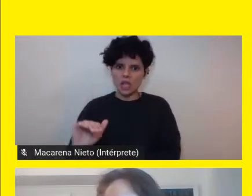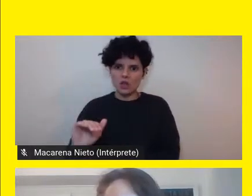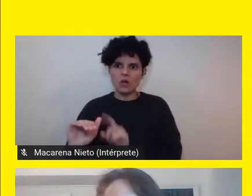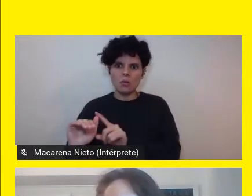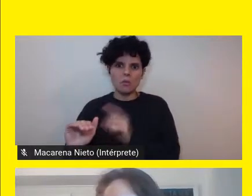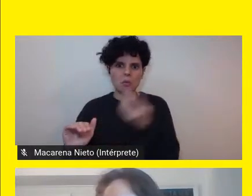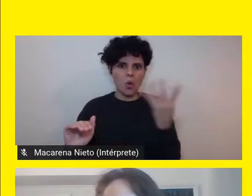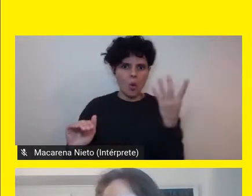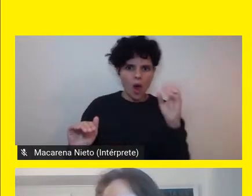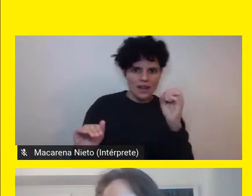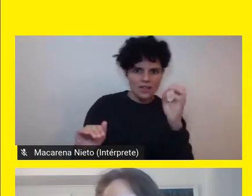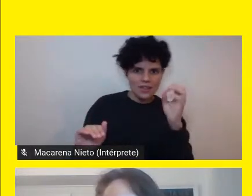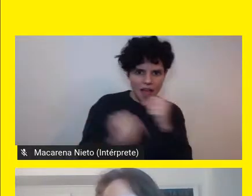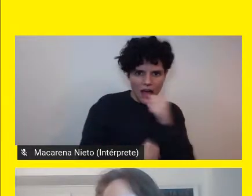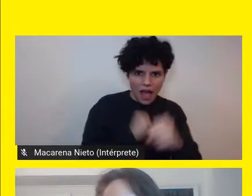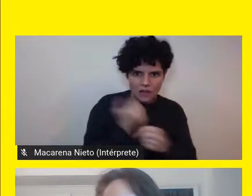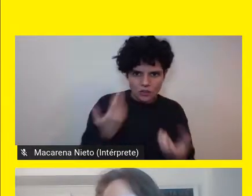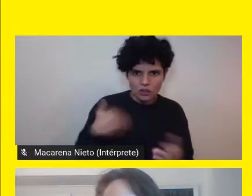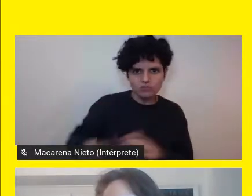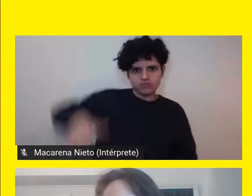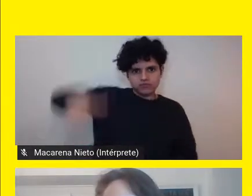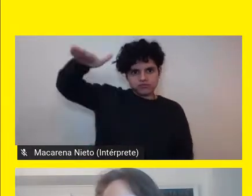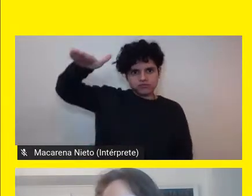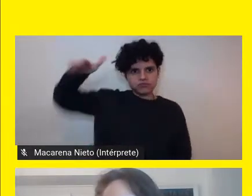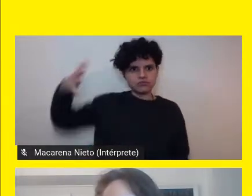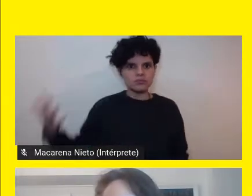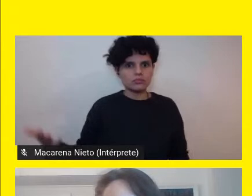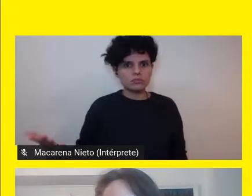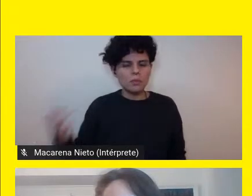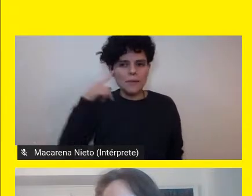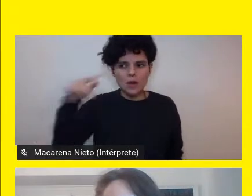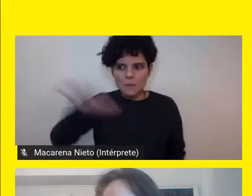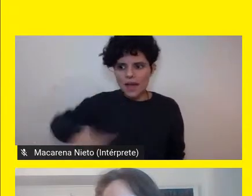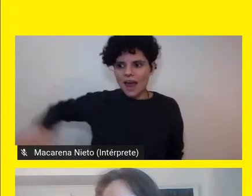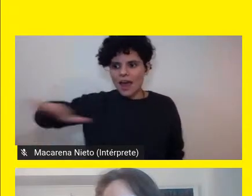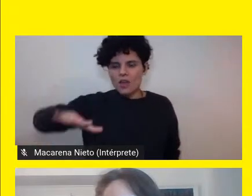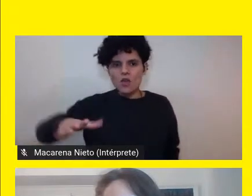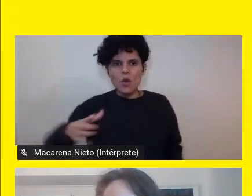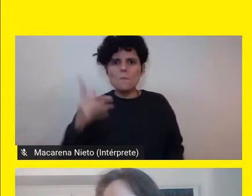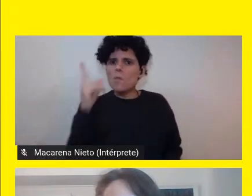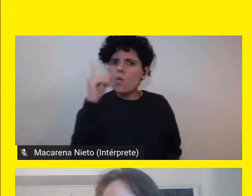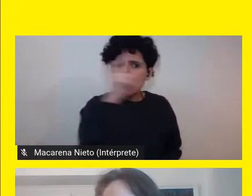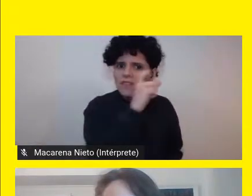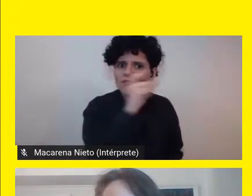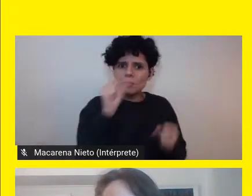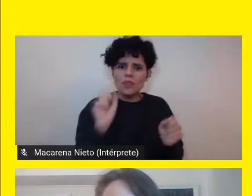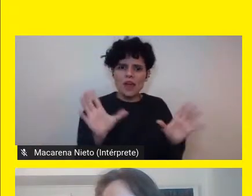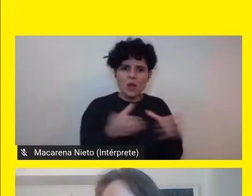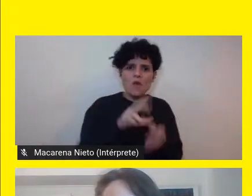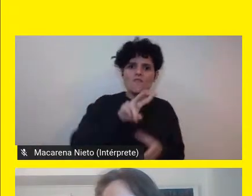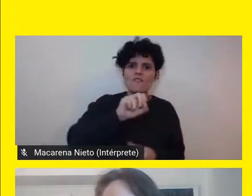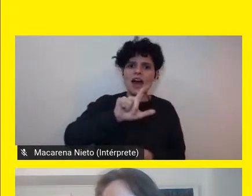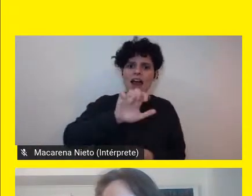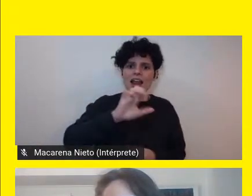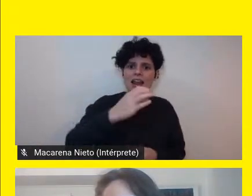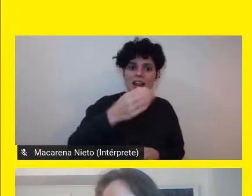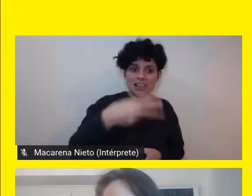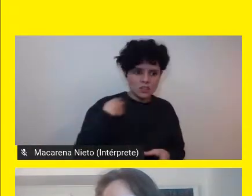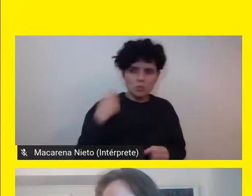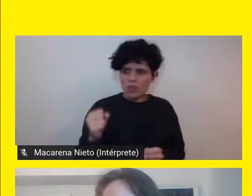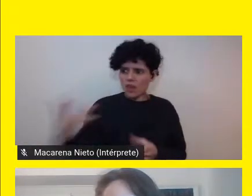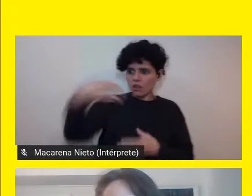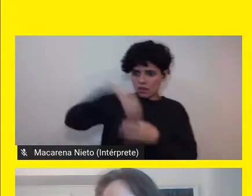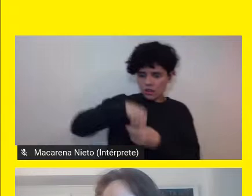¿no? Obviamente, y que costó un mundo que la Comisión Balich calificara y reconociera como